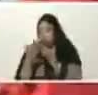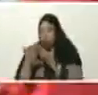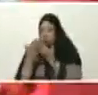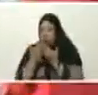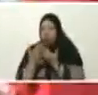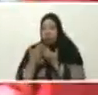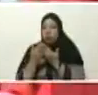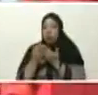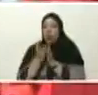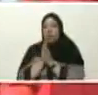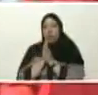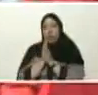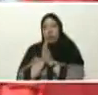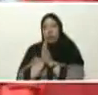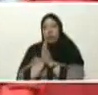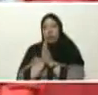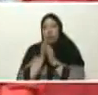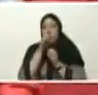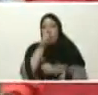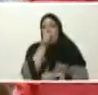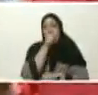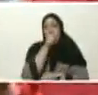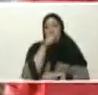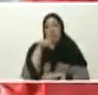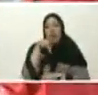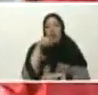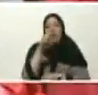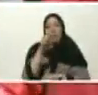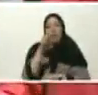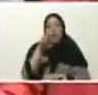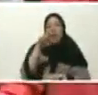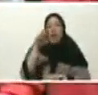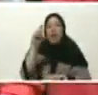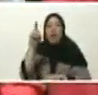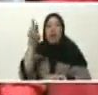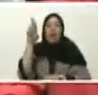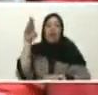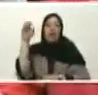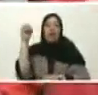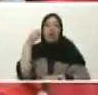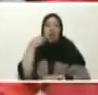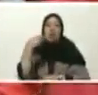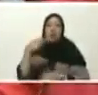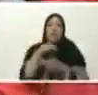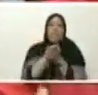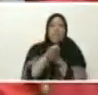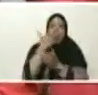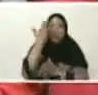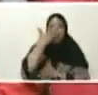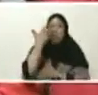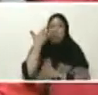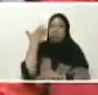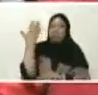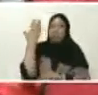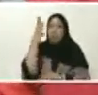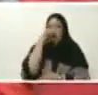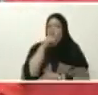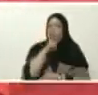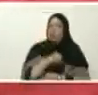Pásale un micrófono a Pedro Infante. Pedro, ponte al frente, Pedro Infante.